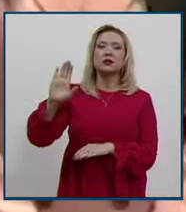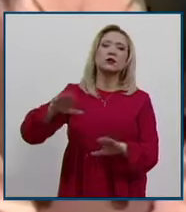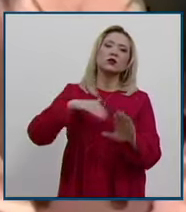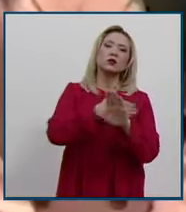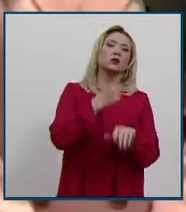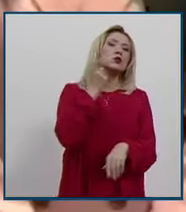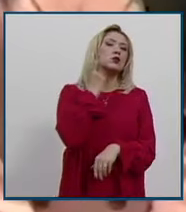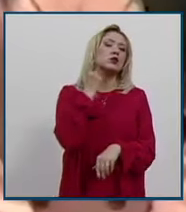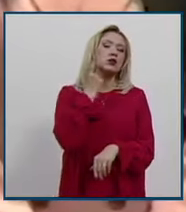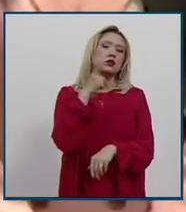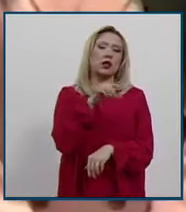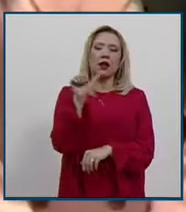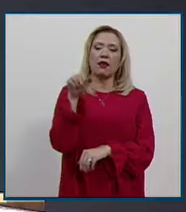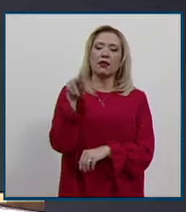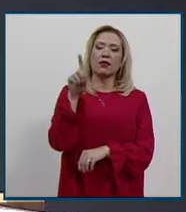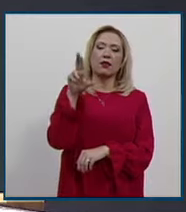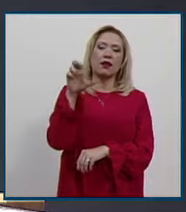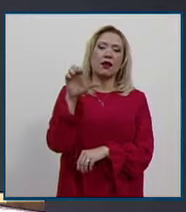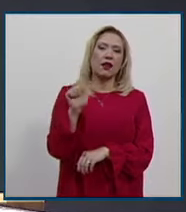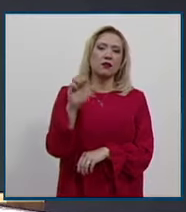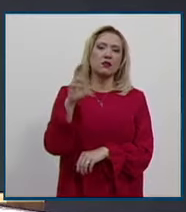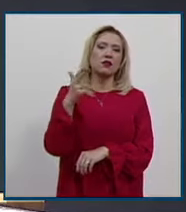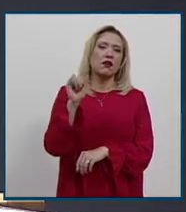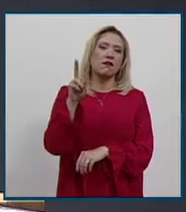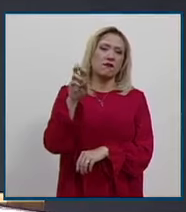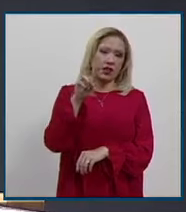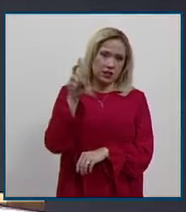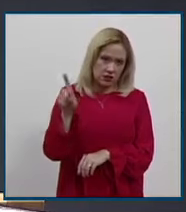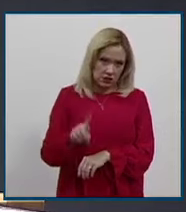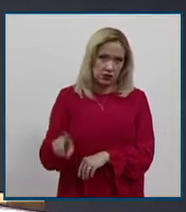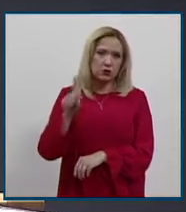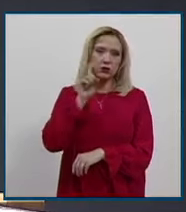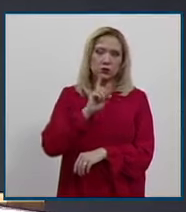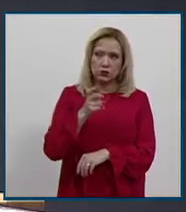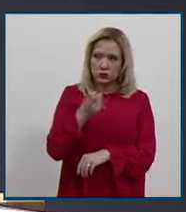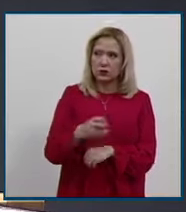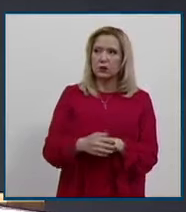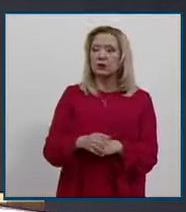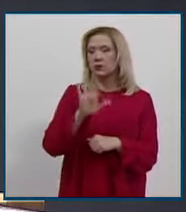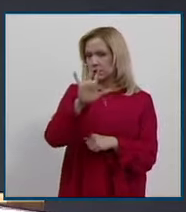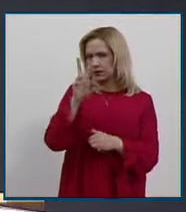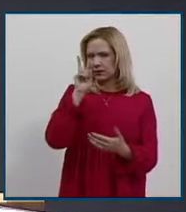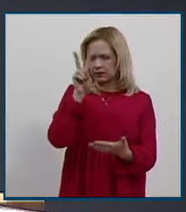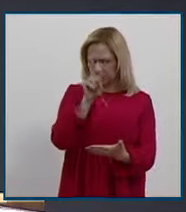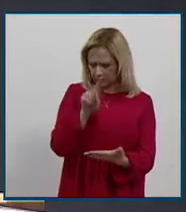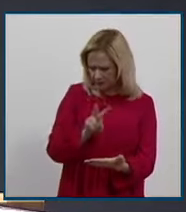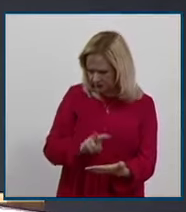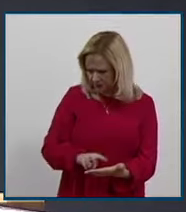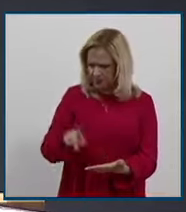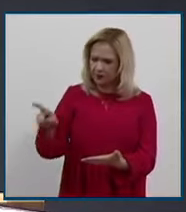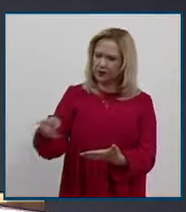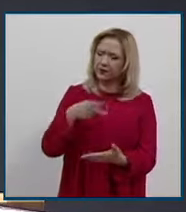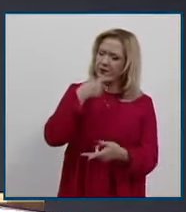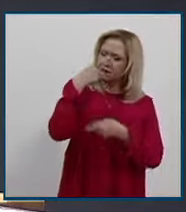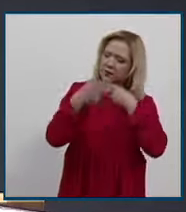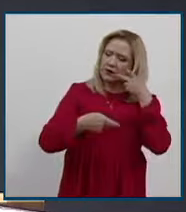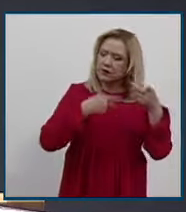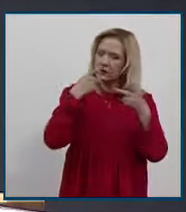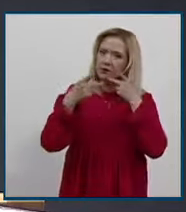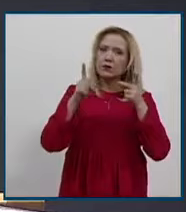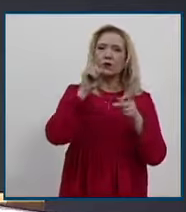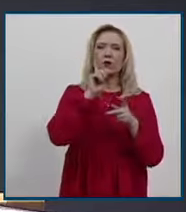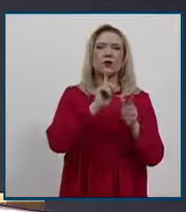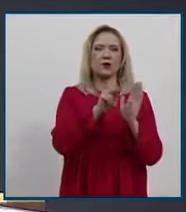diputada federal Andrea Chávez que si bien en una de sus intervenciones la